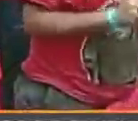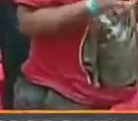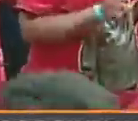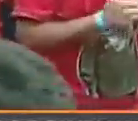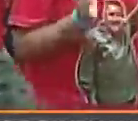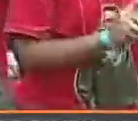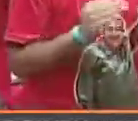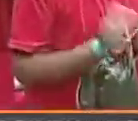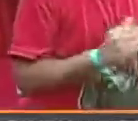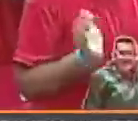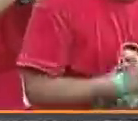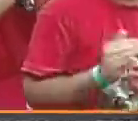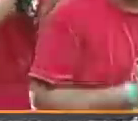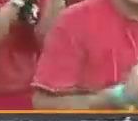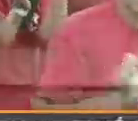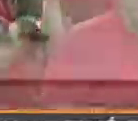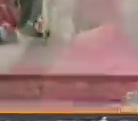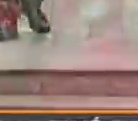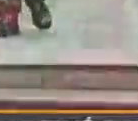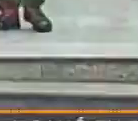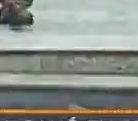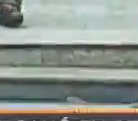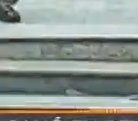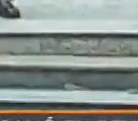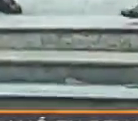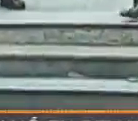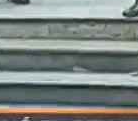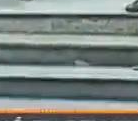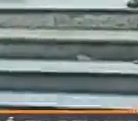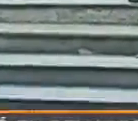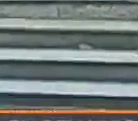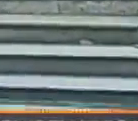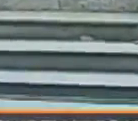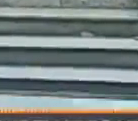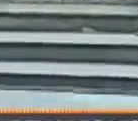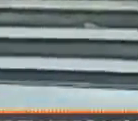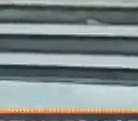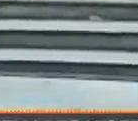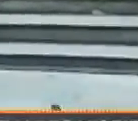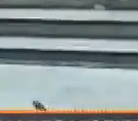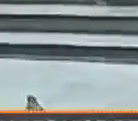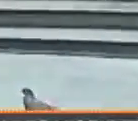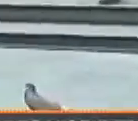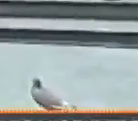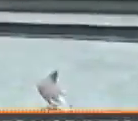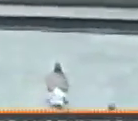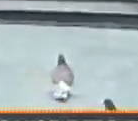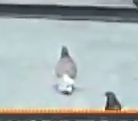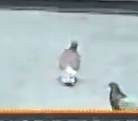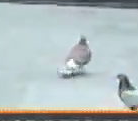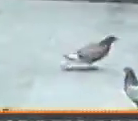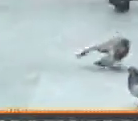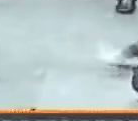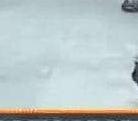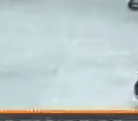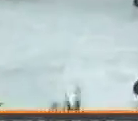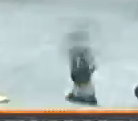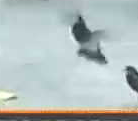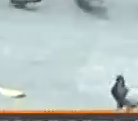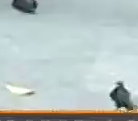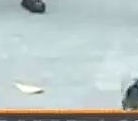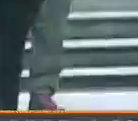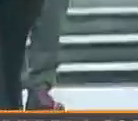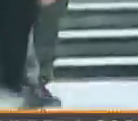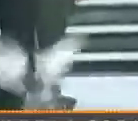Rodríguez, están presentes en la Plaza Bolívar de la ciudad de Caracas. Lo recibe la militancia, la dirección del